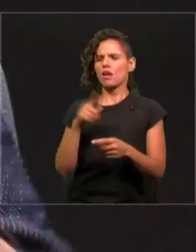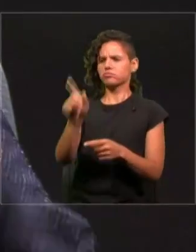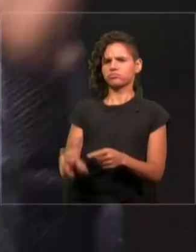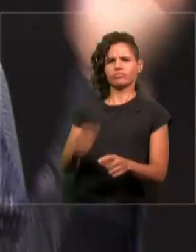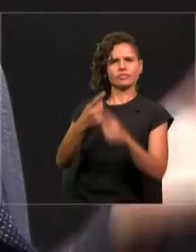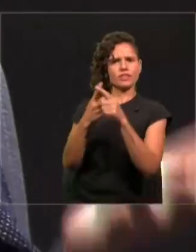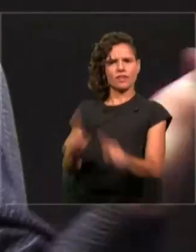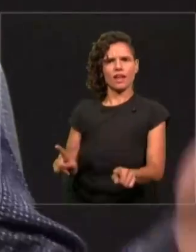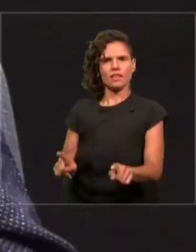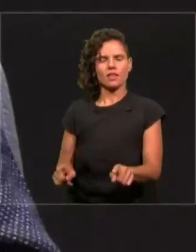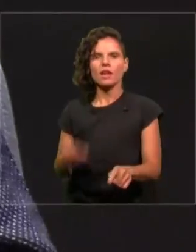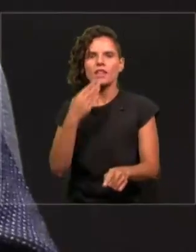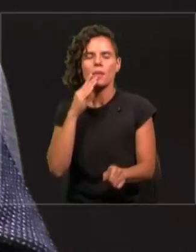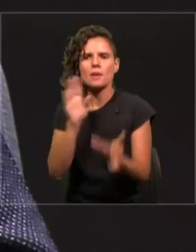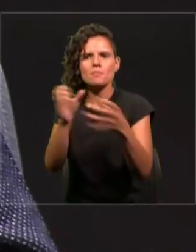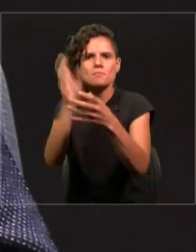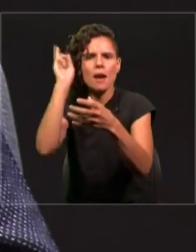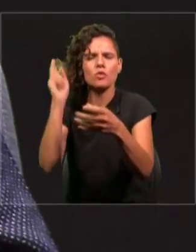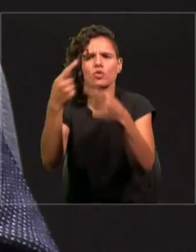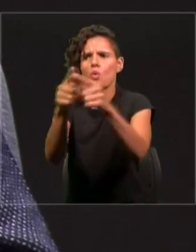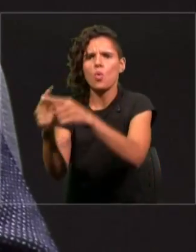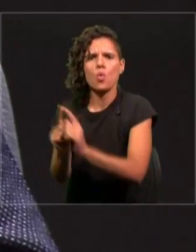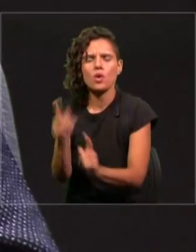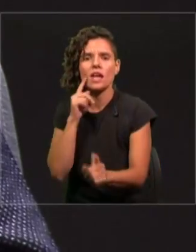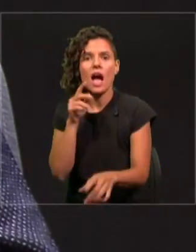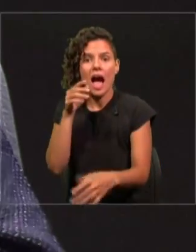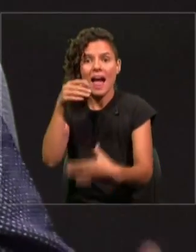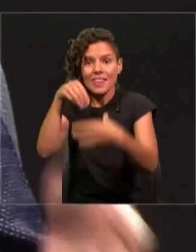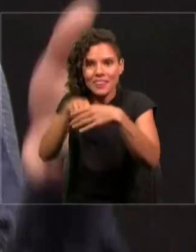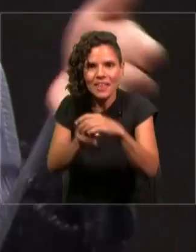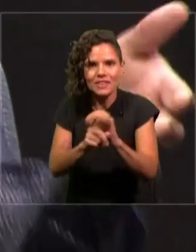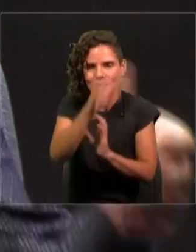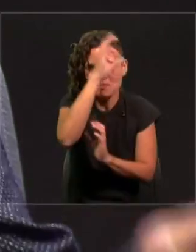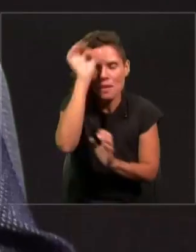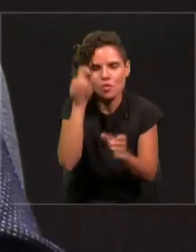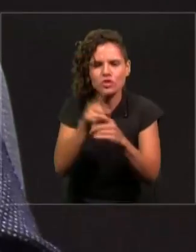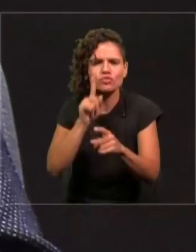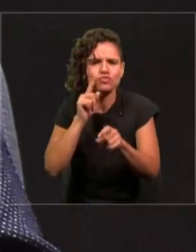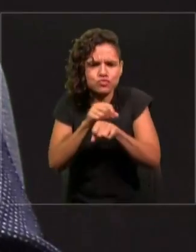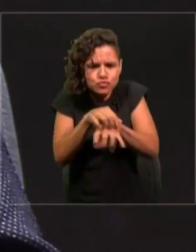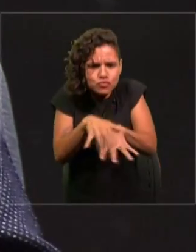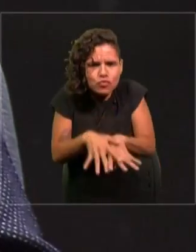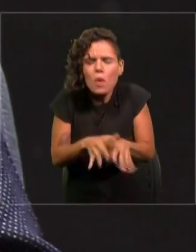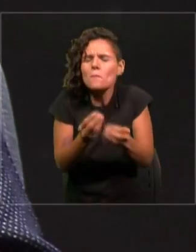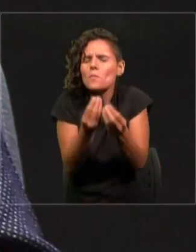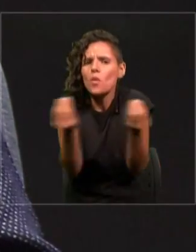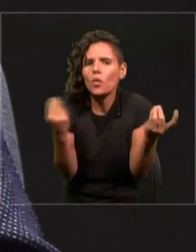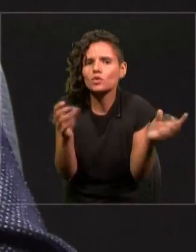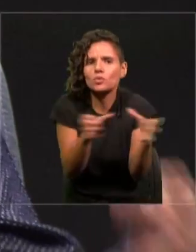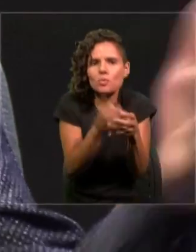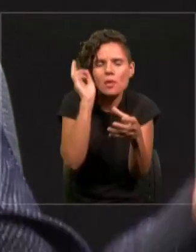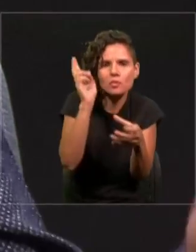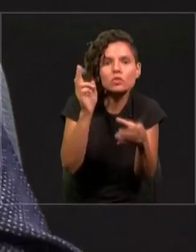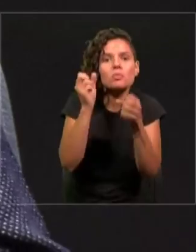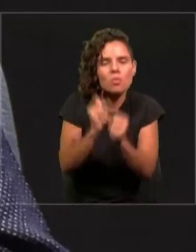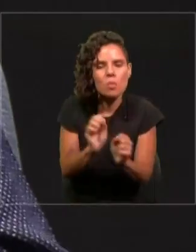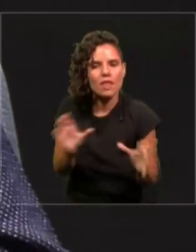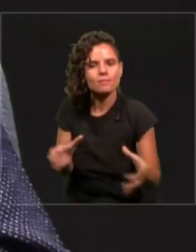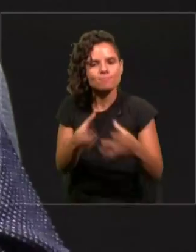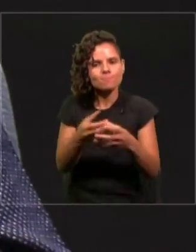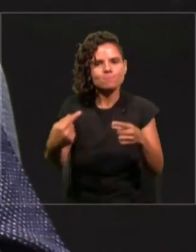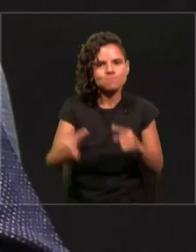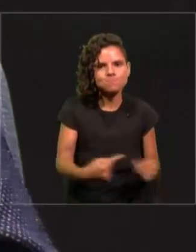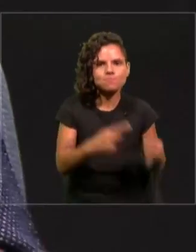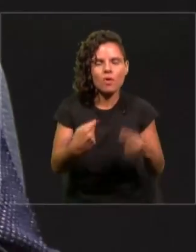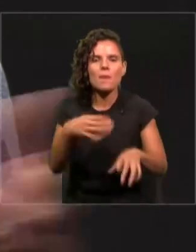¿cierto? Y los múltiples pueblos mapuches que viven en el interior de lo que se llama mapuche, puedan hoy día también interpelar un nuevo pacto político a la